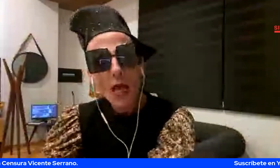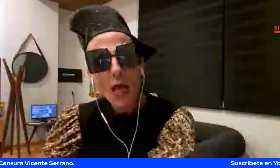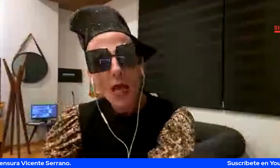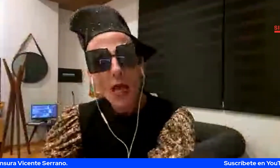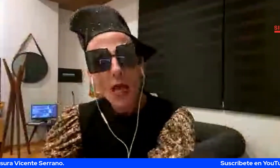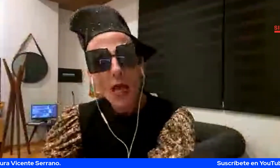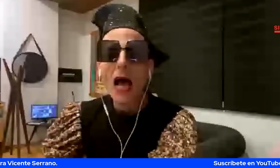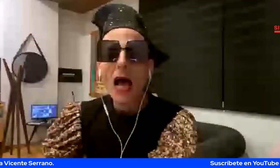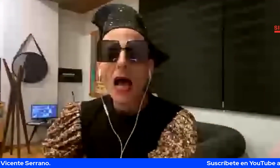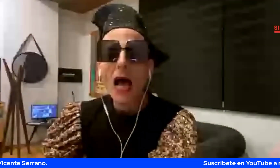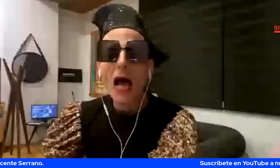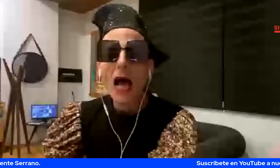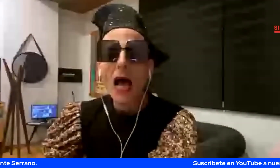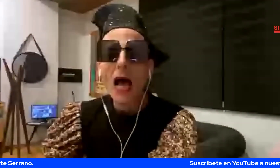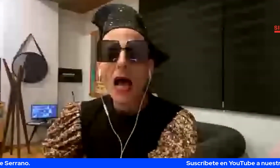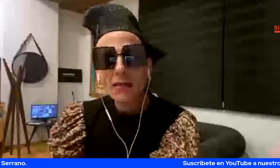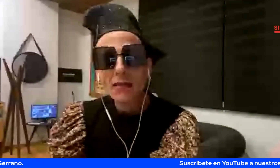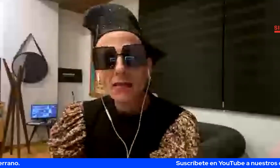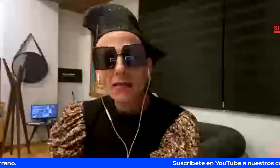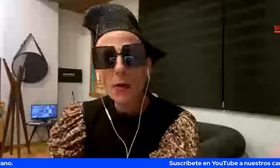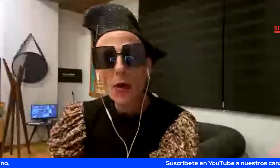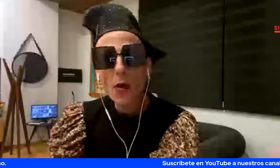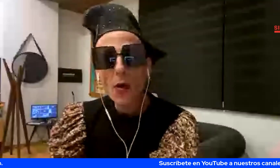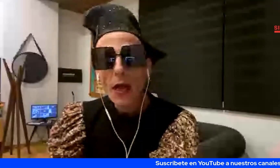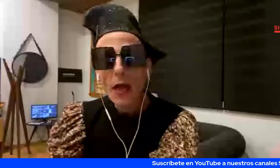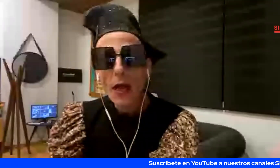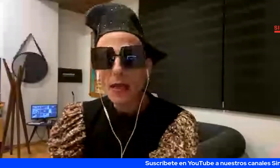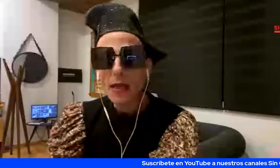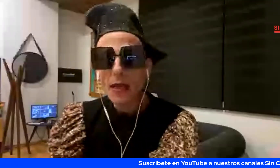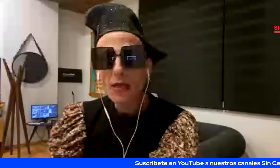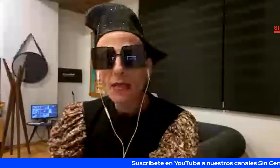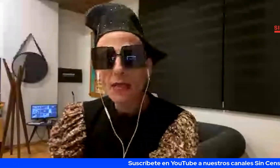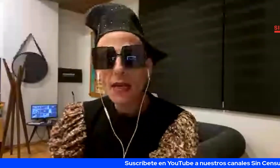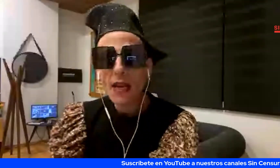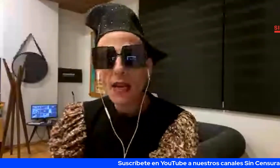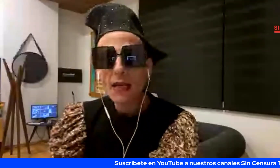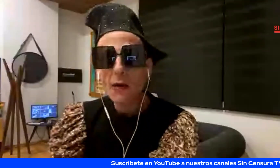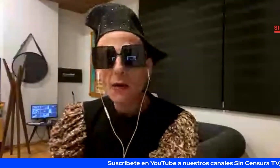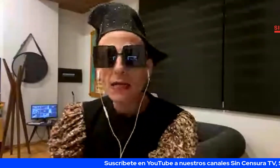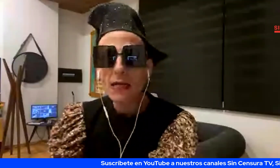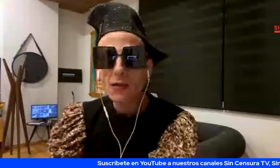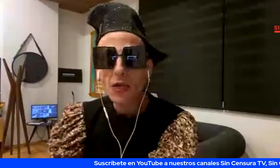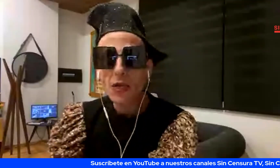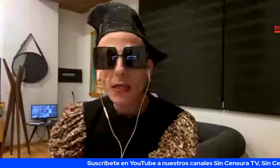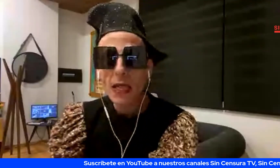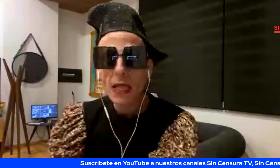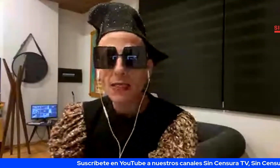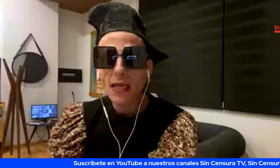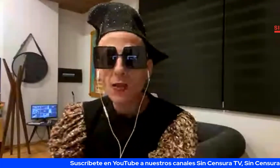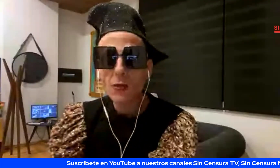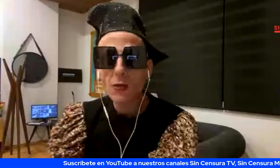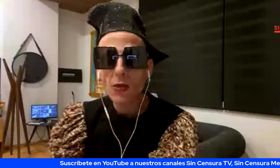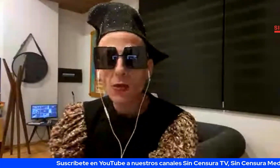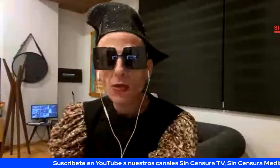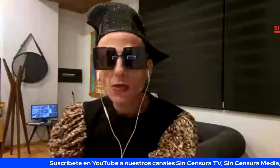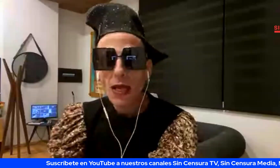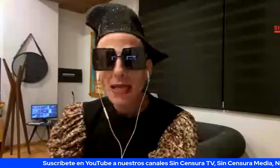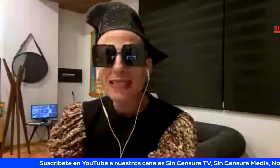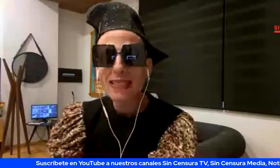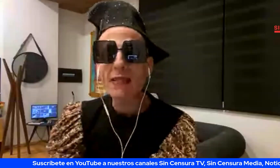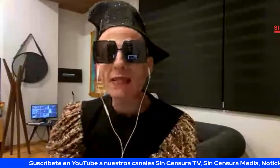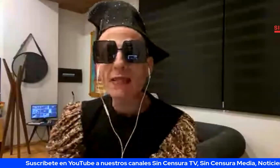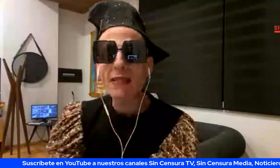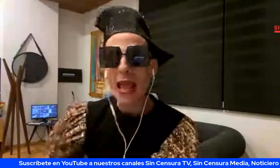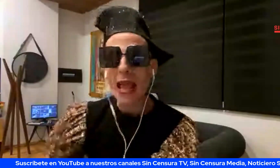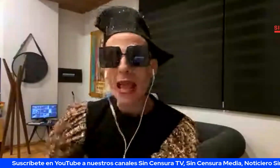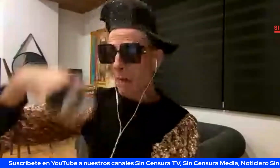Senado, hace unos días, se descubrió que libros que están en el mercado en 350 y 600 pesos